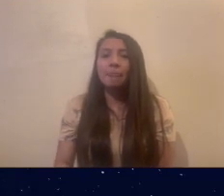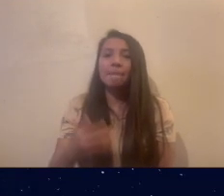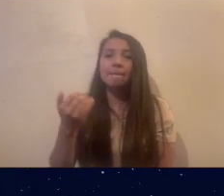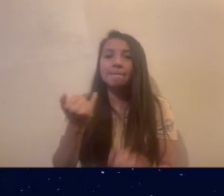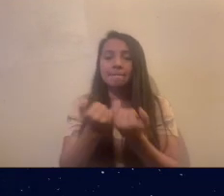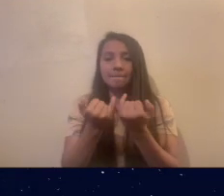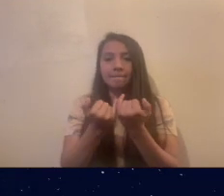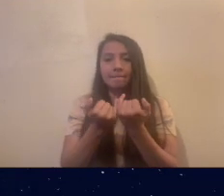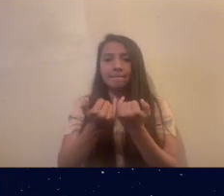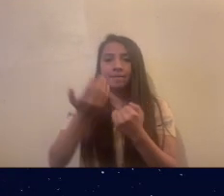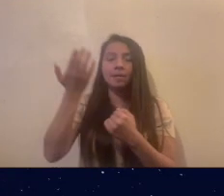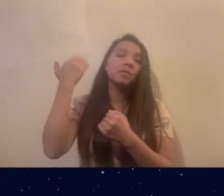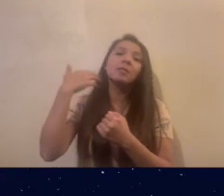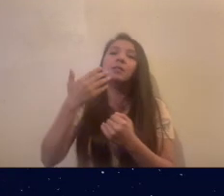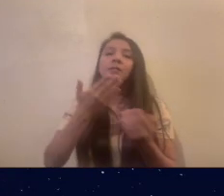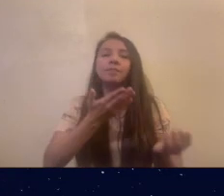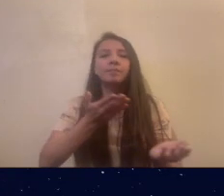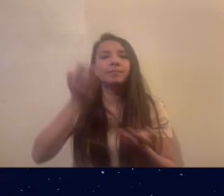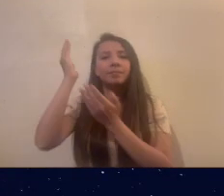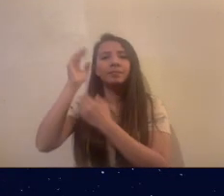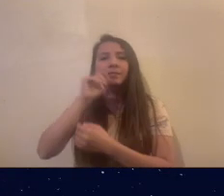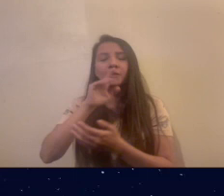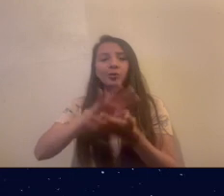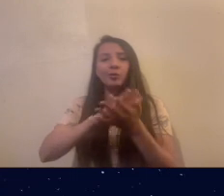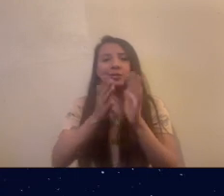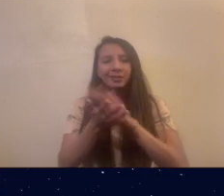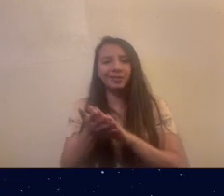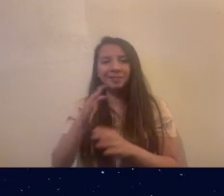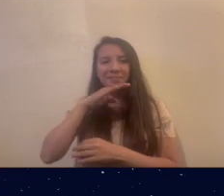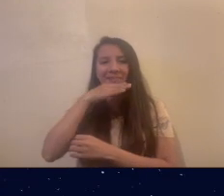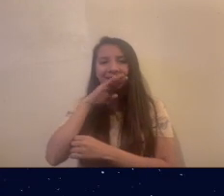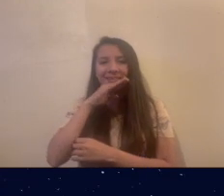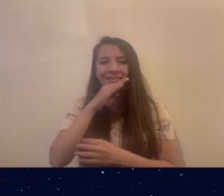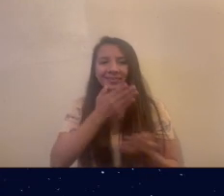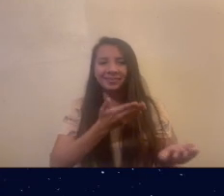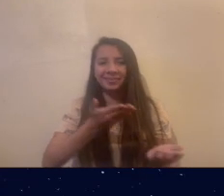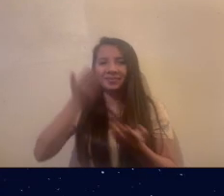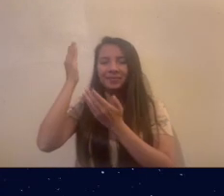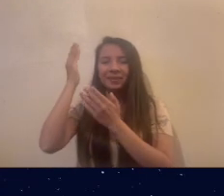Como cuando llevaron también las primeras tortillas de maíz a